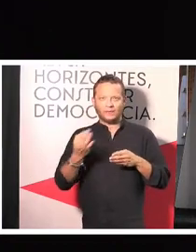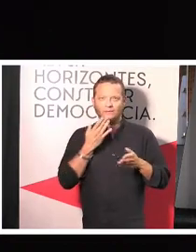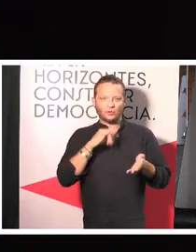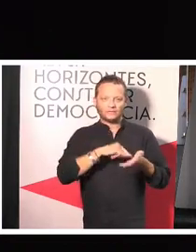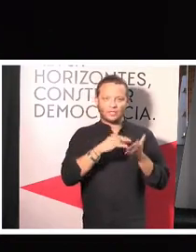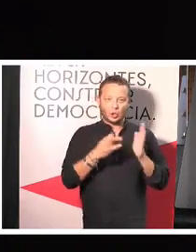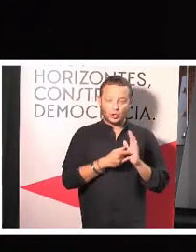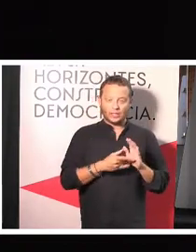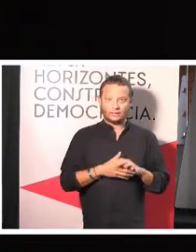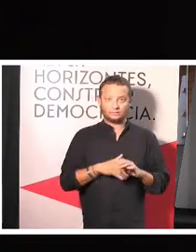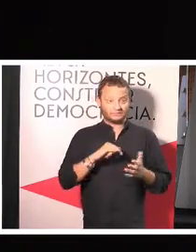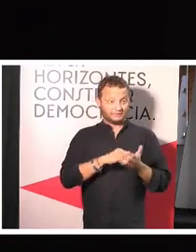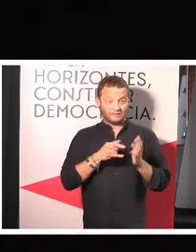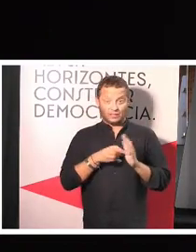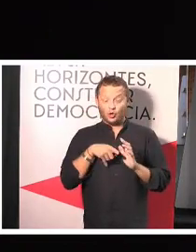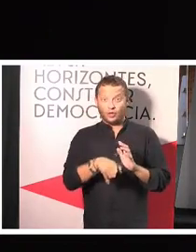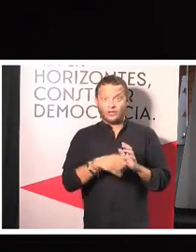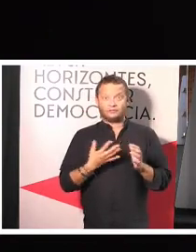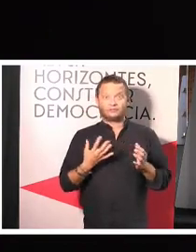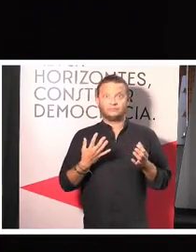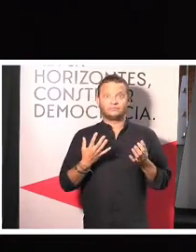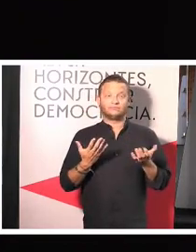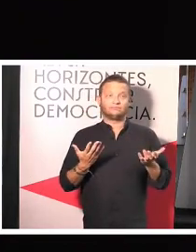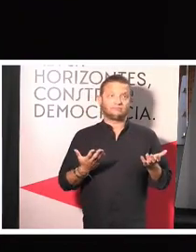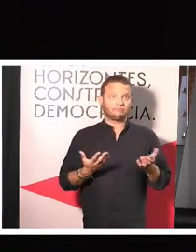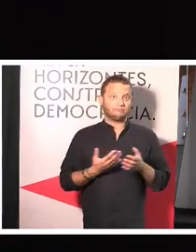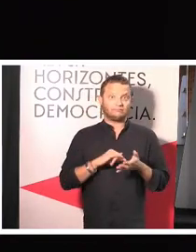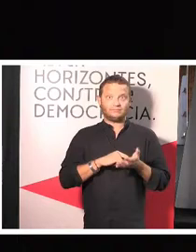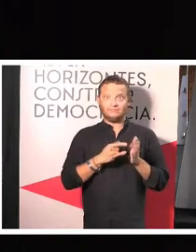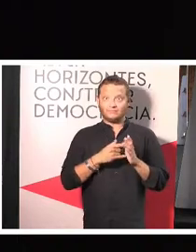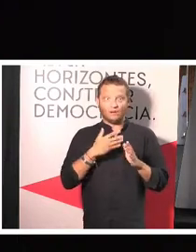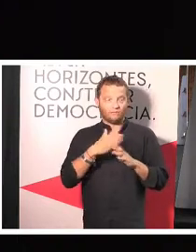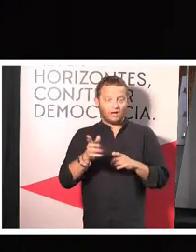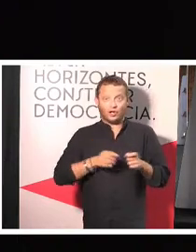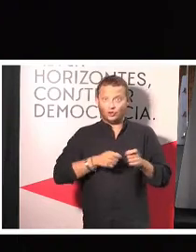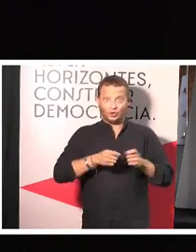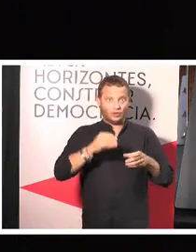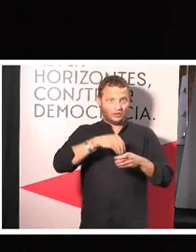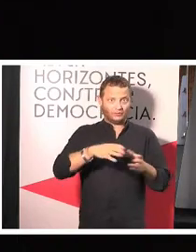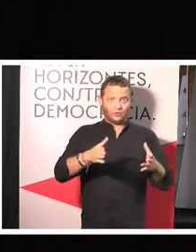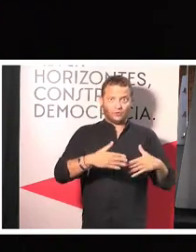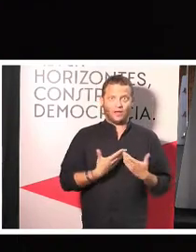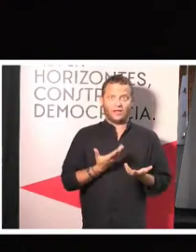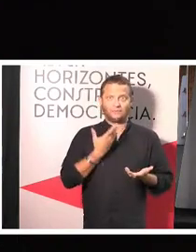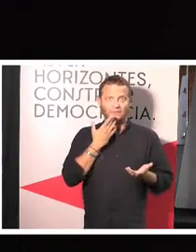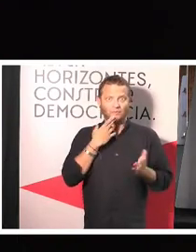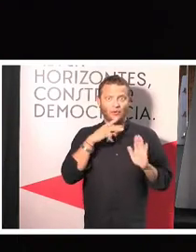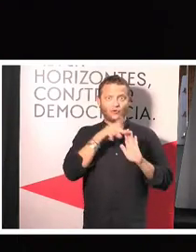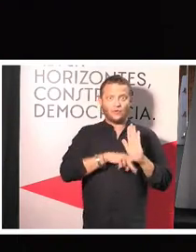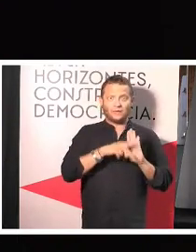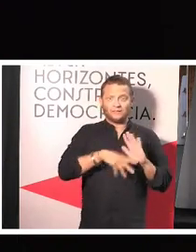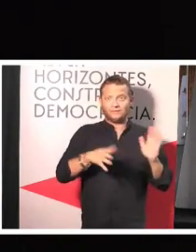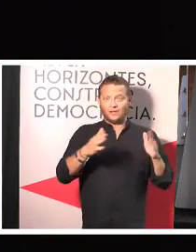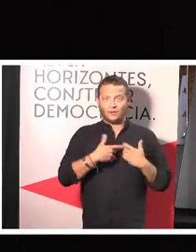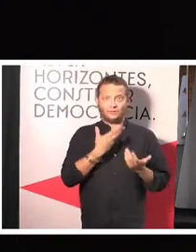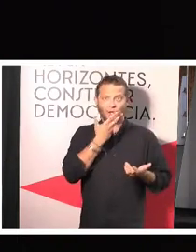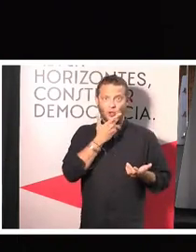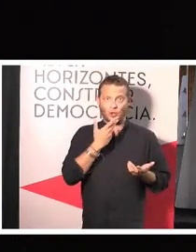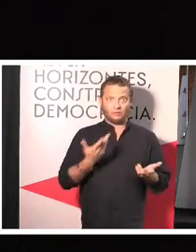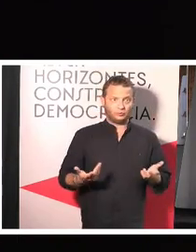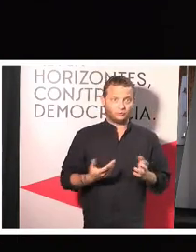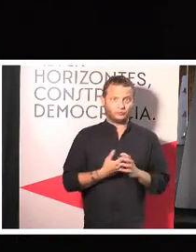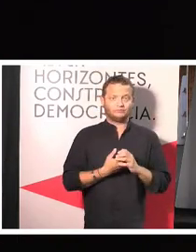está sencillamente fuera del control de los reguladores como los conocemos,